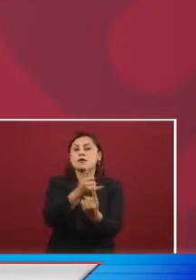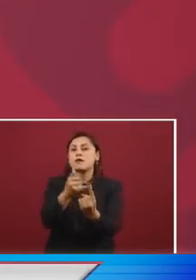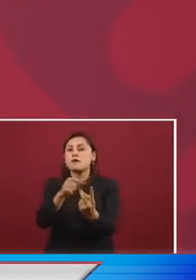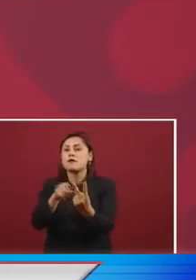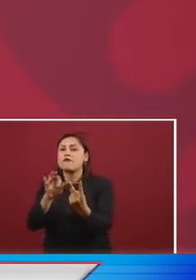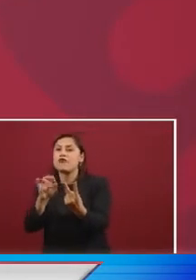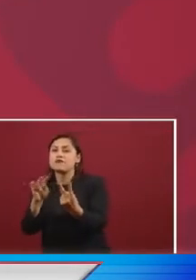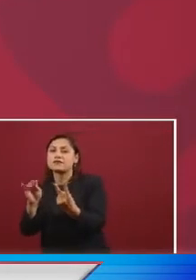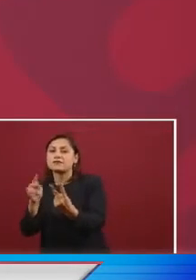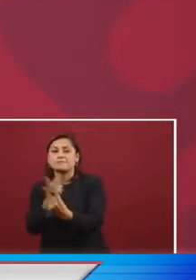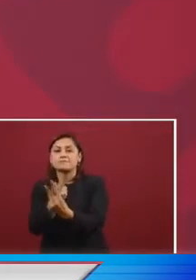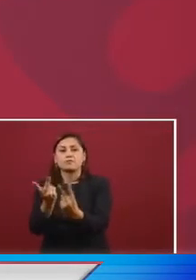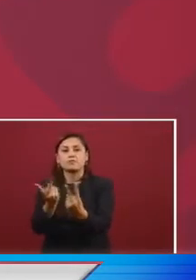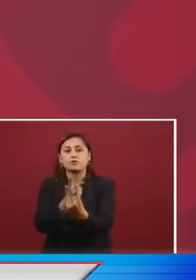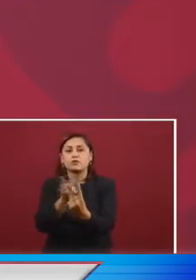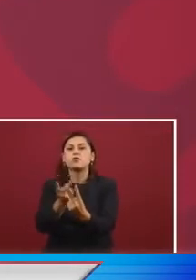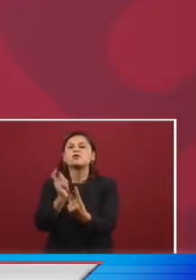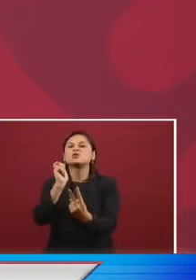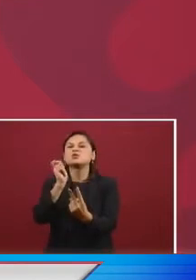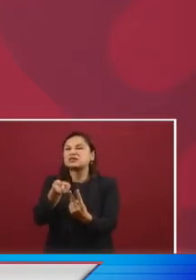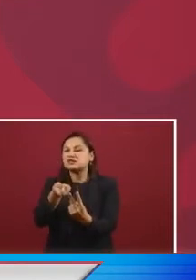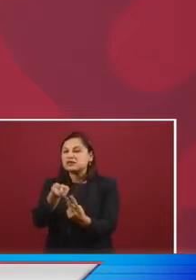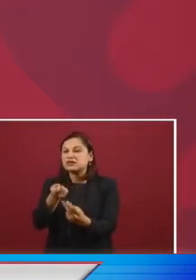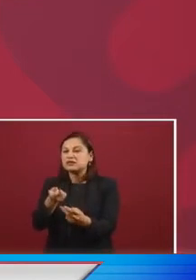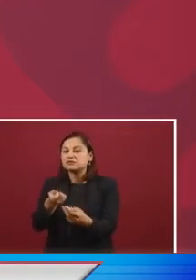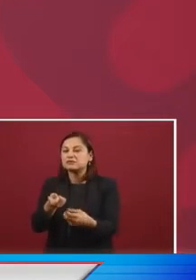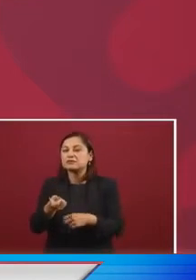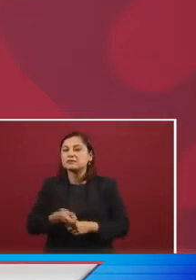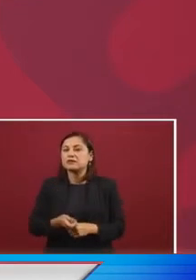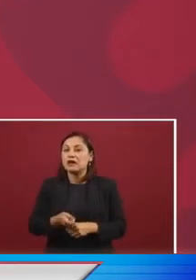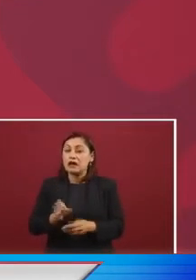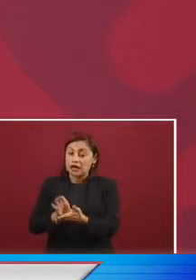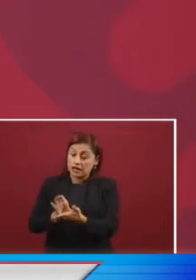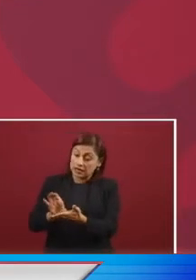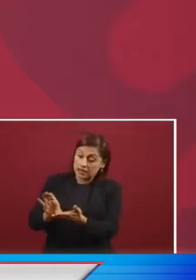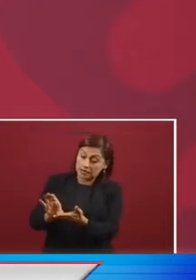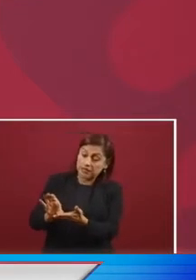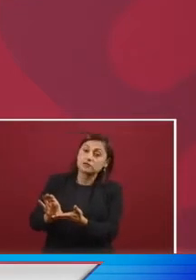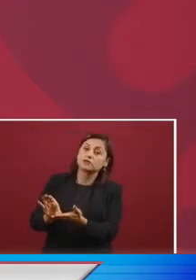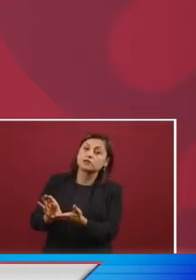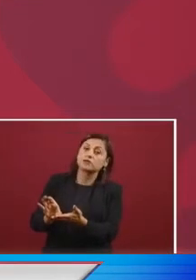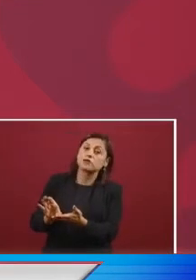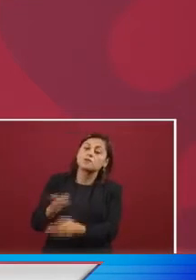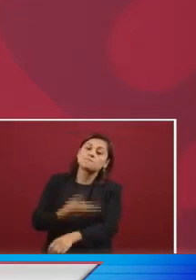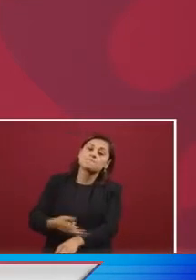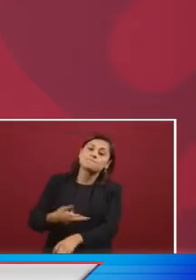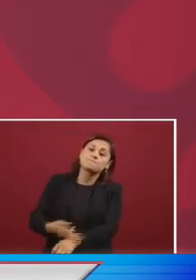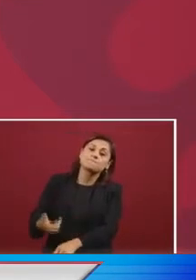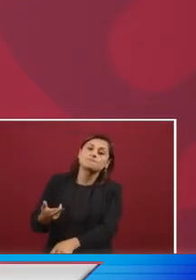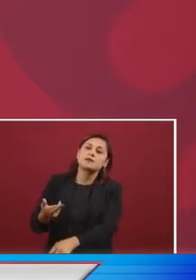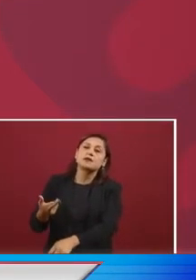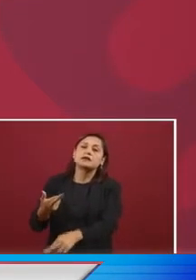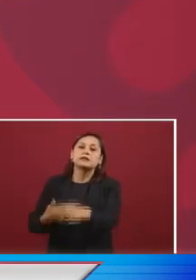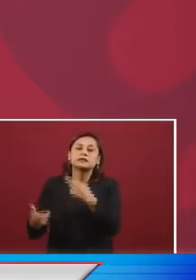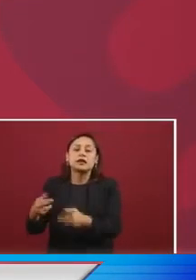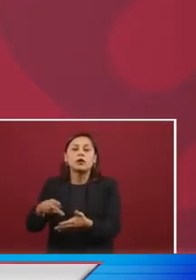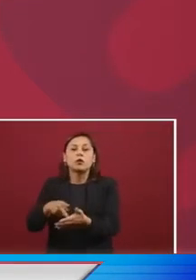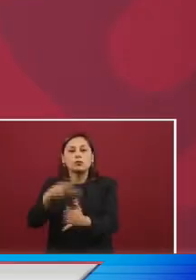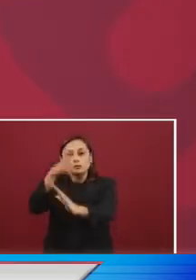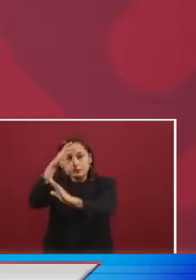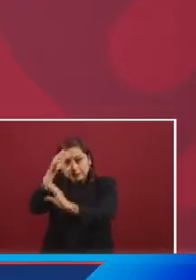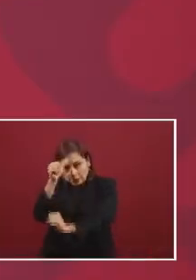la instrumentación para que pronto se obtenga un plan para el Foviste. También está pendiente la reactivación de la industria de la construcción de viviendas para